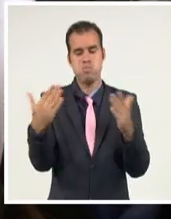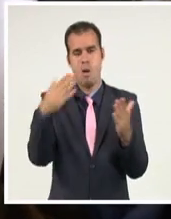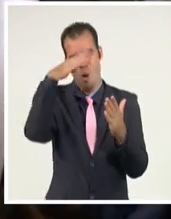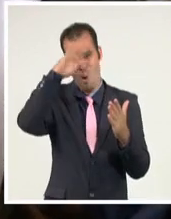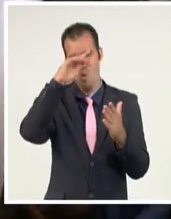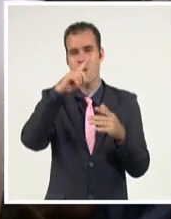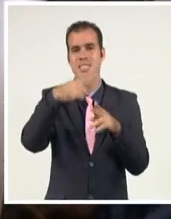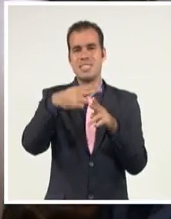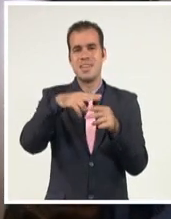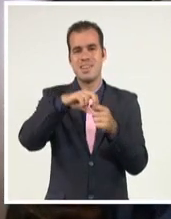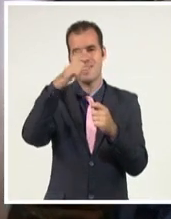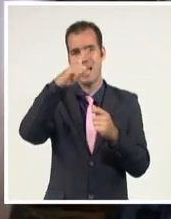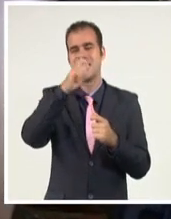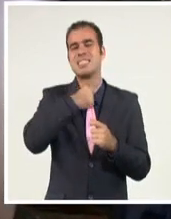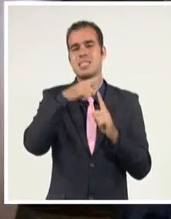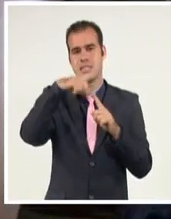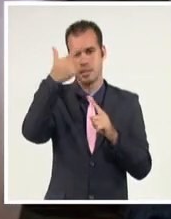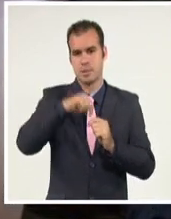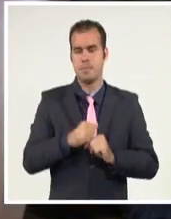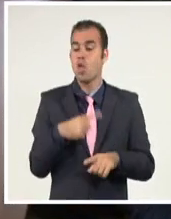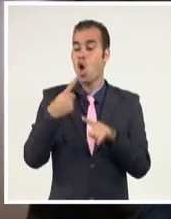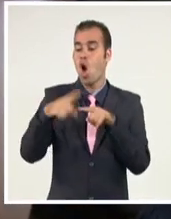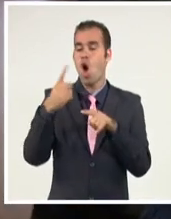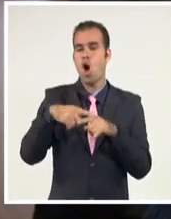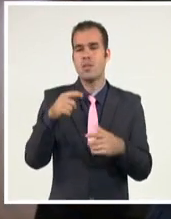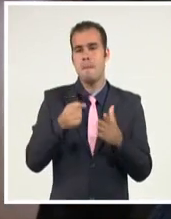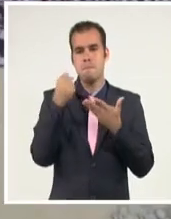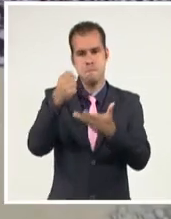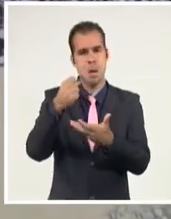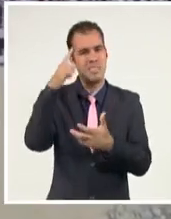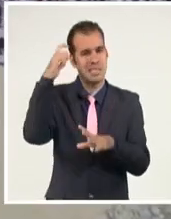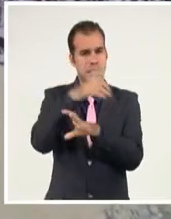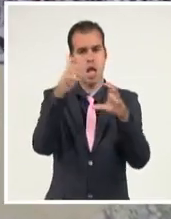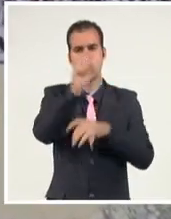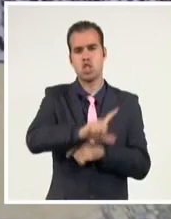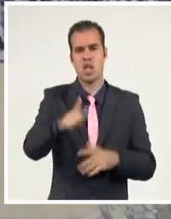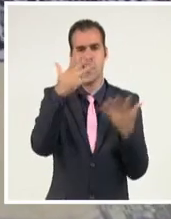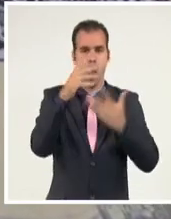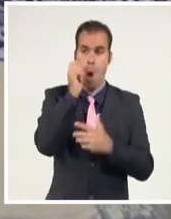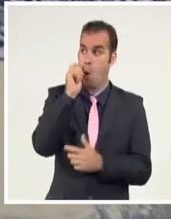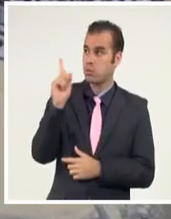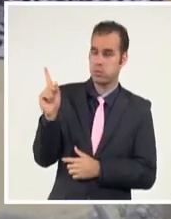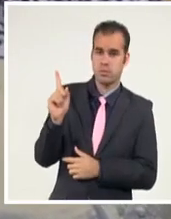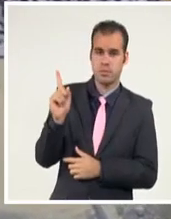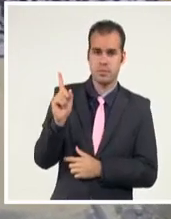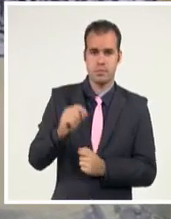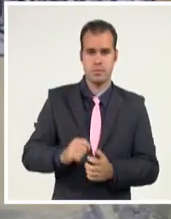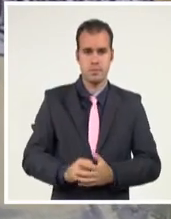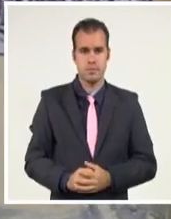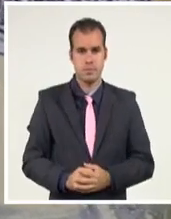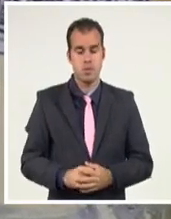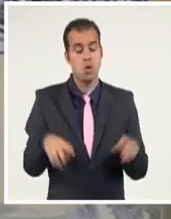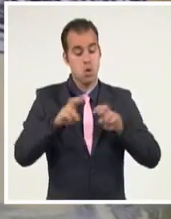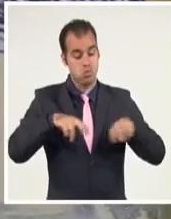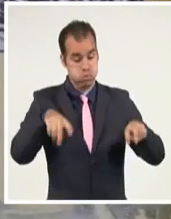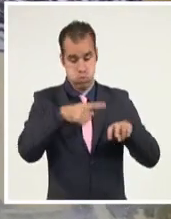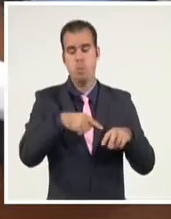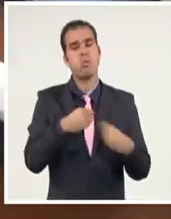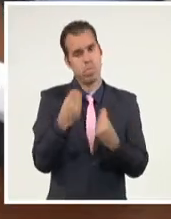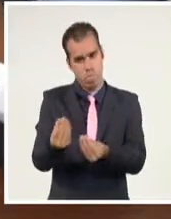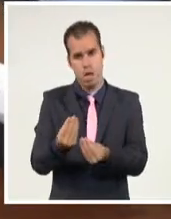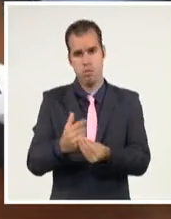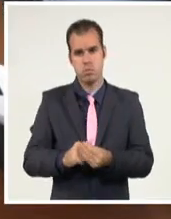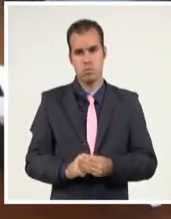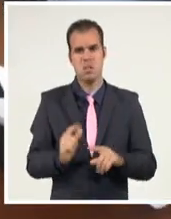de Ciencias Sociales y Humanísticas fue para el doctor en Ciencias Económicas José Luis Rodríguez, según el fallo del jurado presidido por